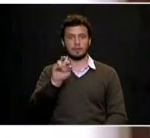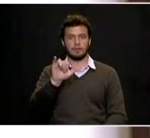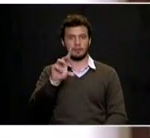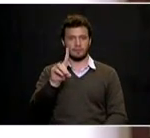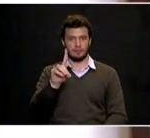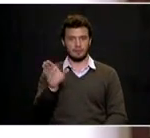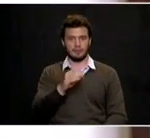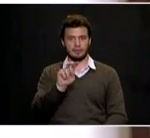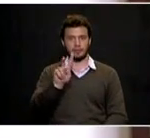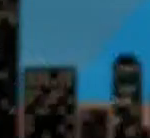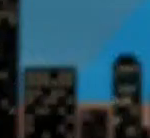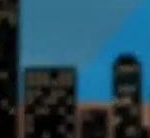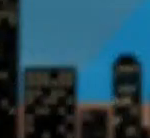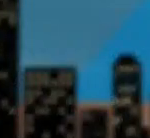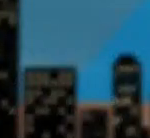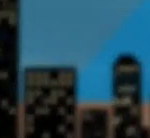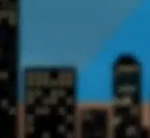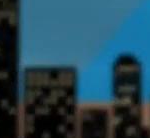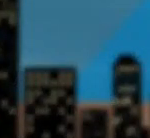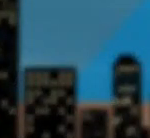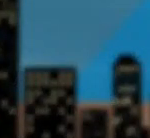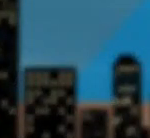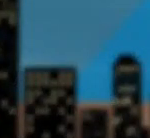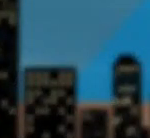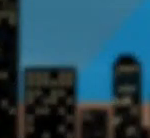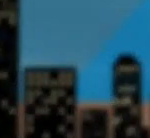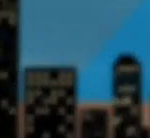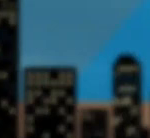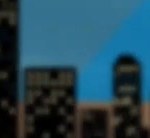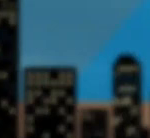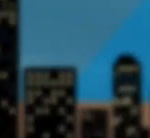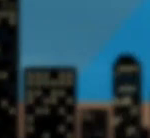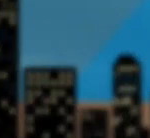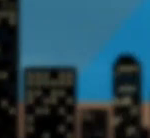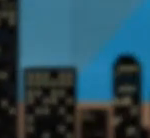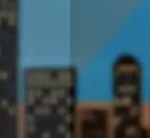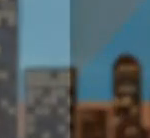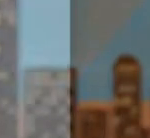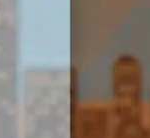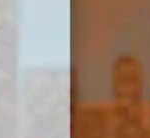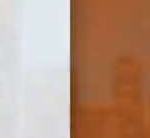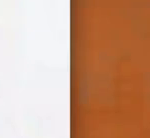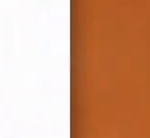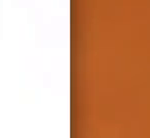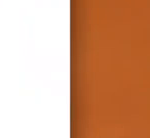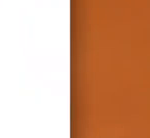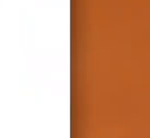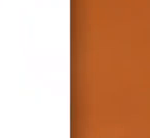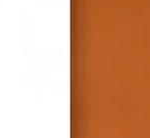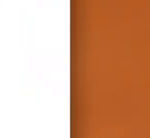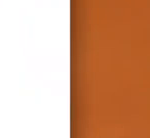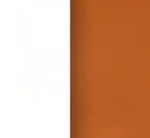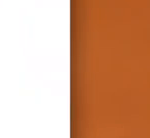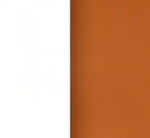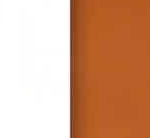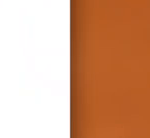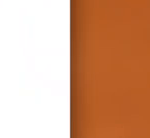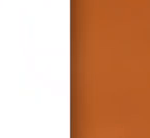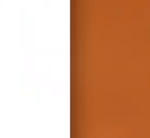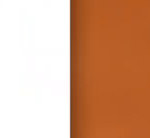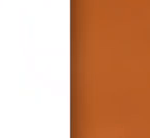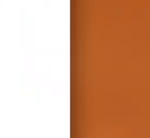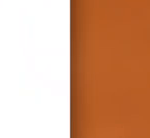que hizo llegar a este espacio señores telemedellín hora 13 cordial saludo agradezco la invitación al debate de ahora y